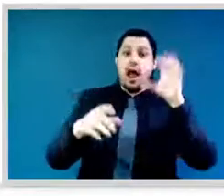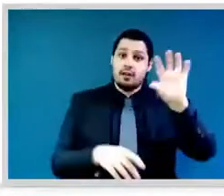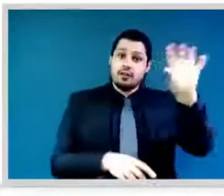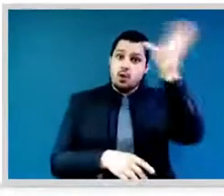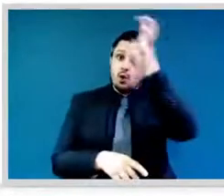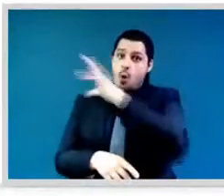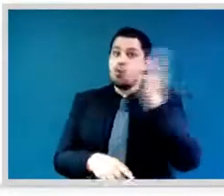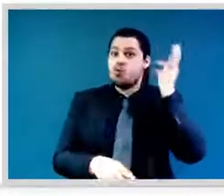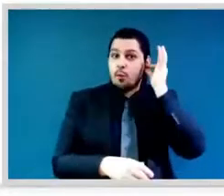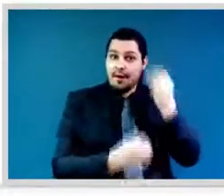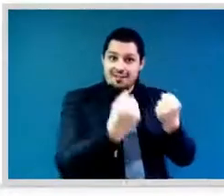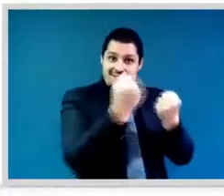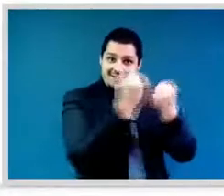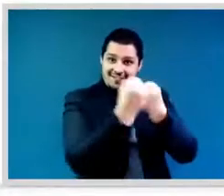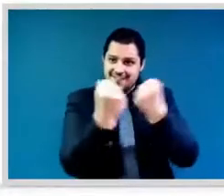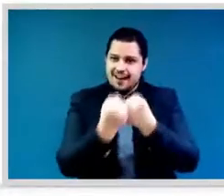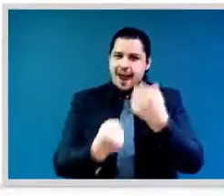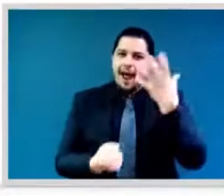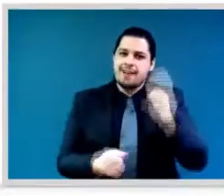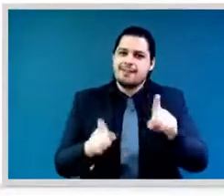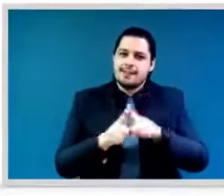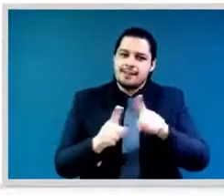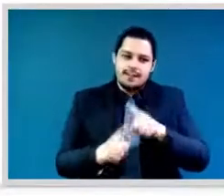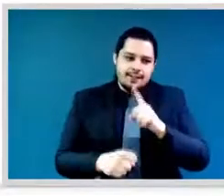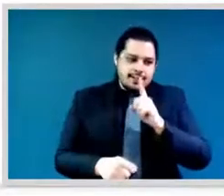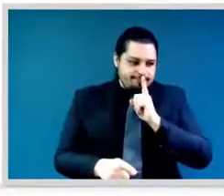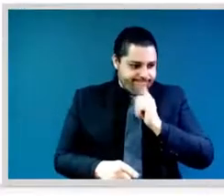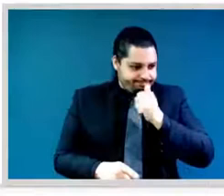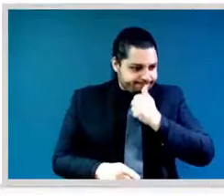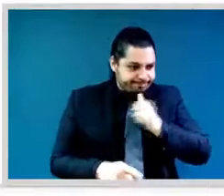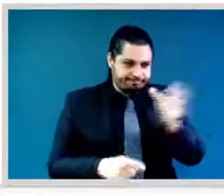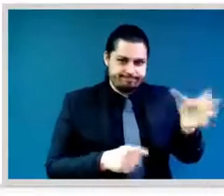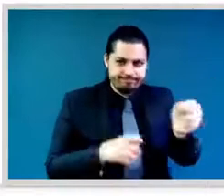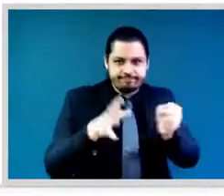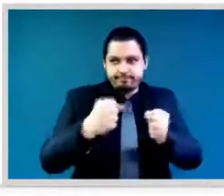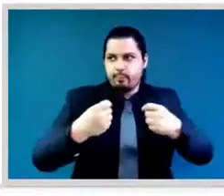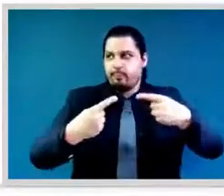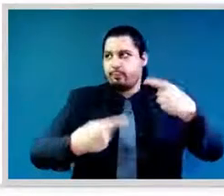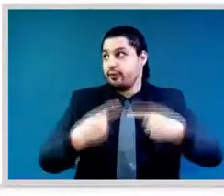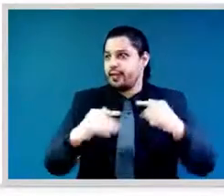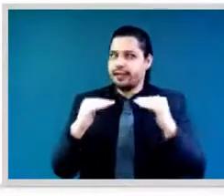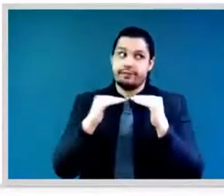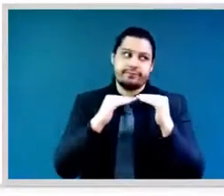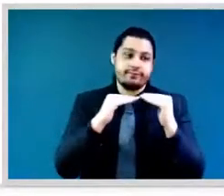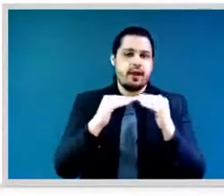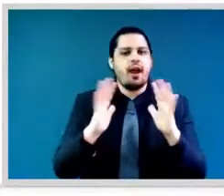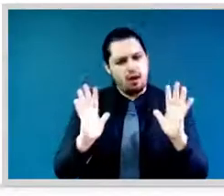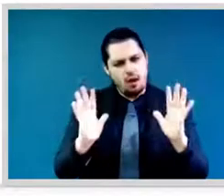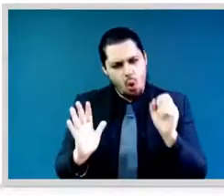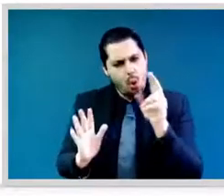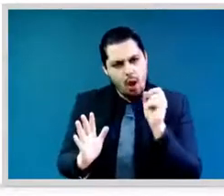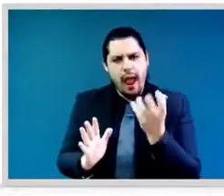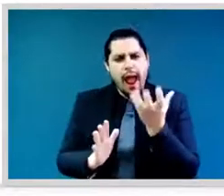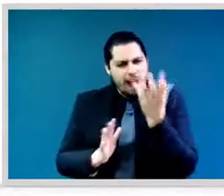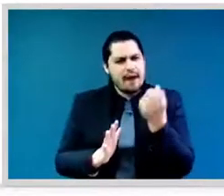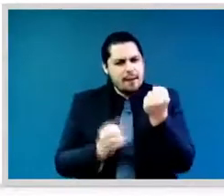en los temas de la paridad. Existe ya en muchos países la presencia de